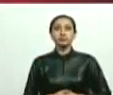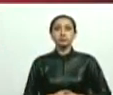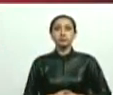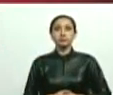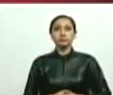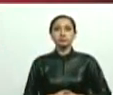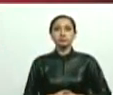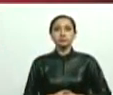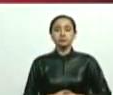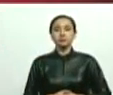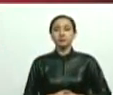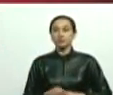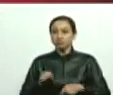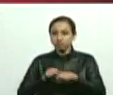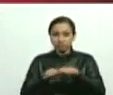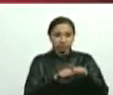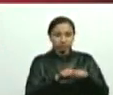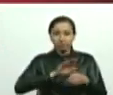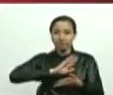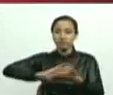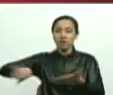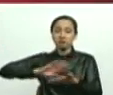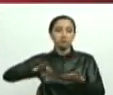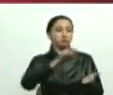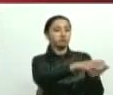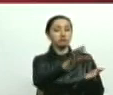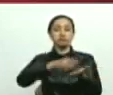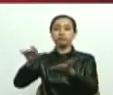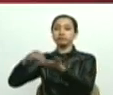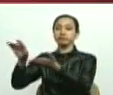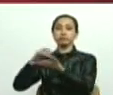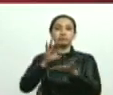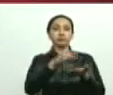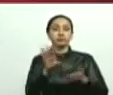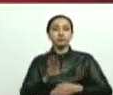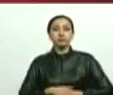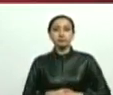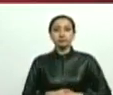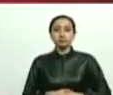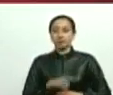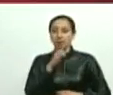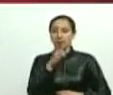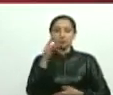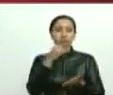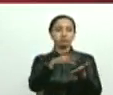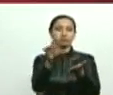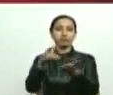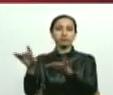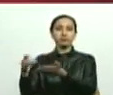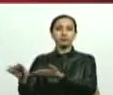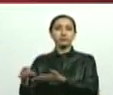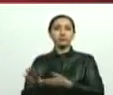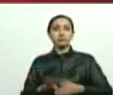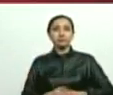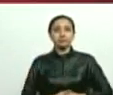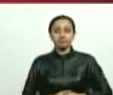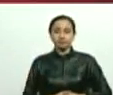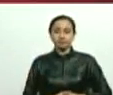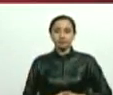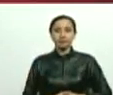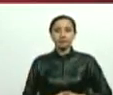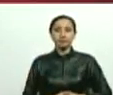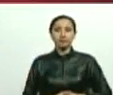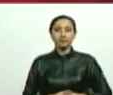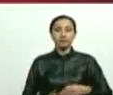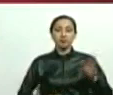Sacúdete chismoso, sacúdete intrigante, sacúdete maleante, sacúdete, fuera